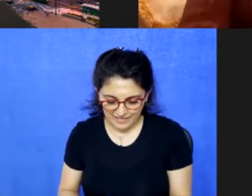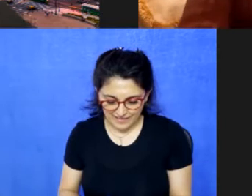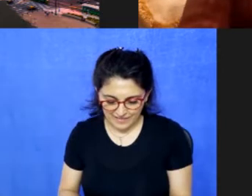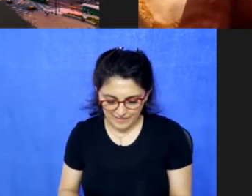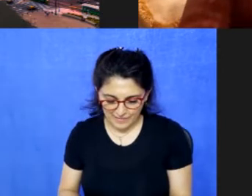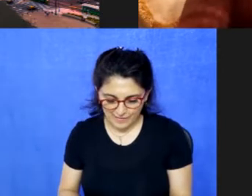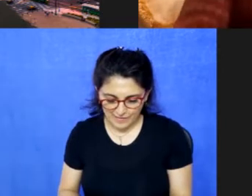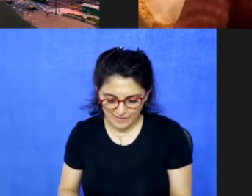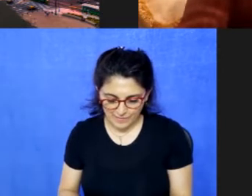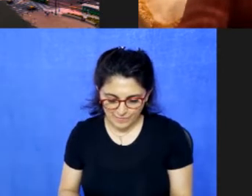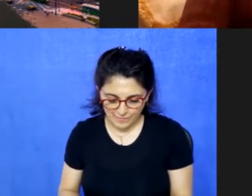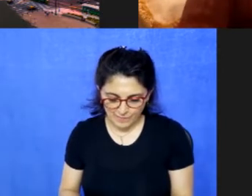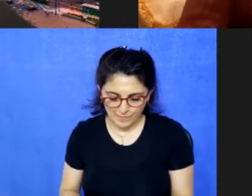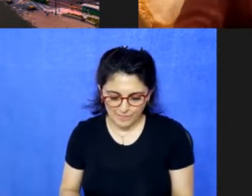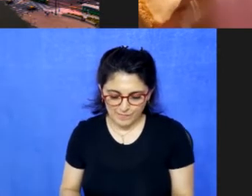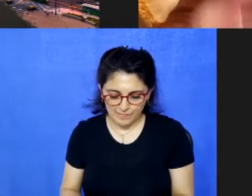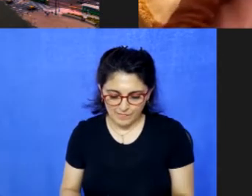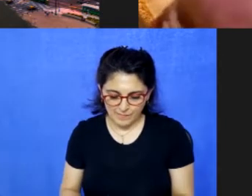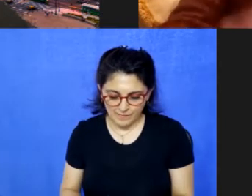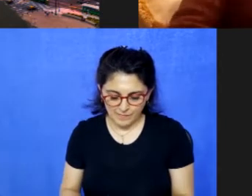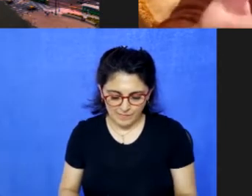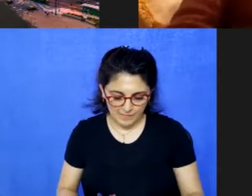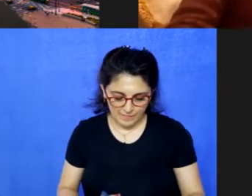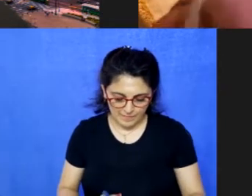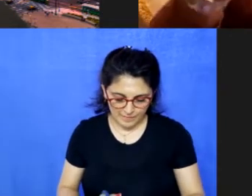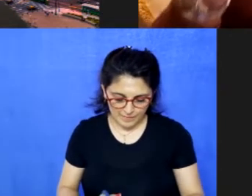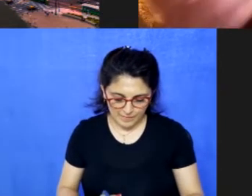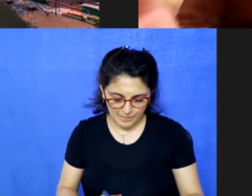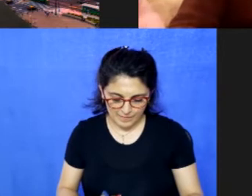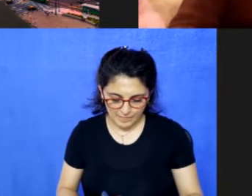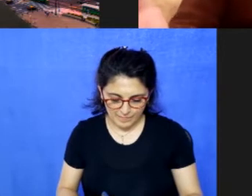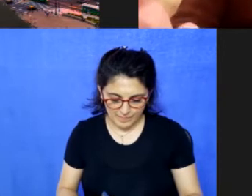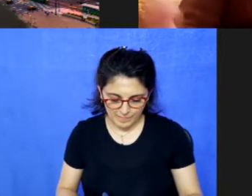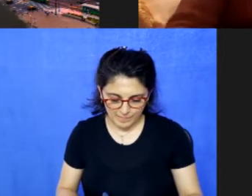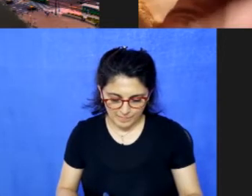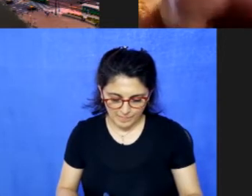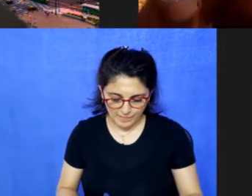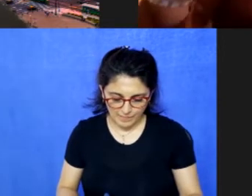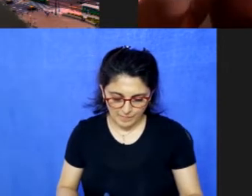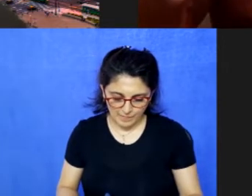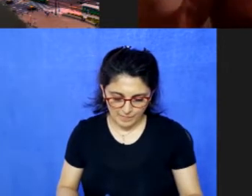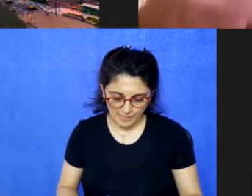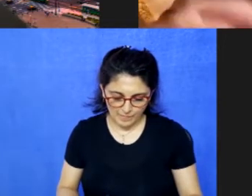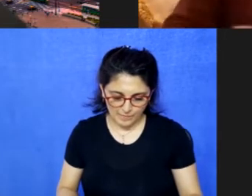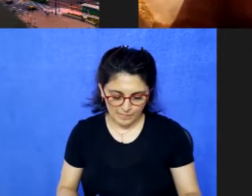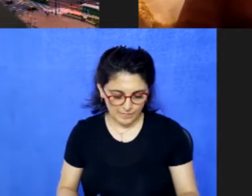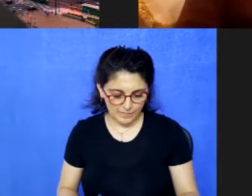duro, ¿no? Pero en Buenos Aires lo hace blando. Entonces